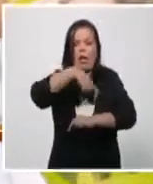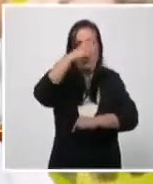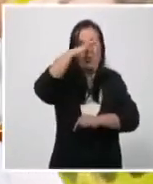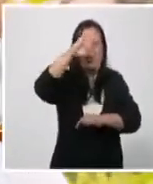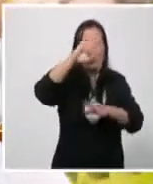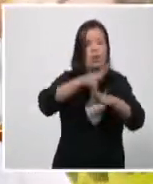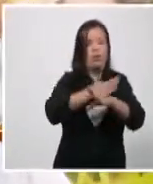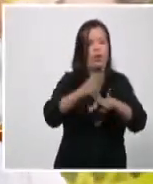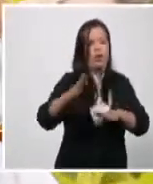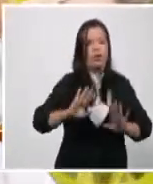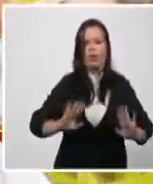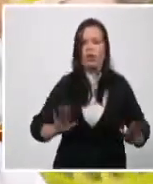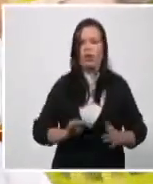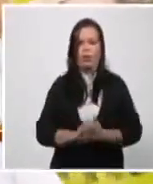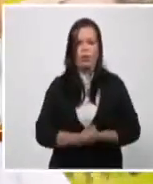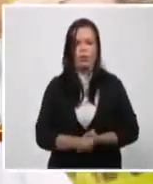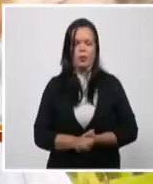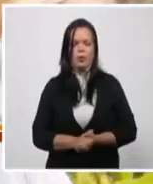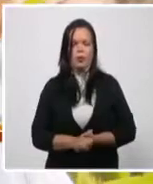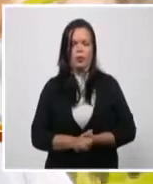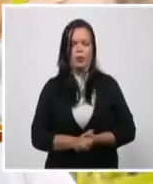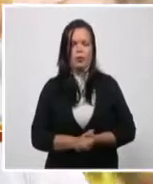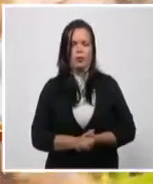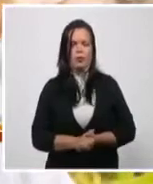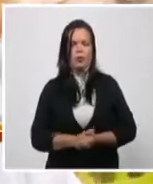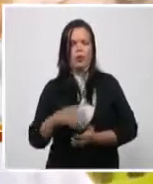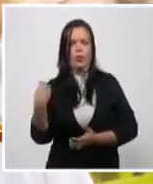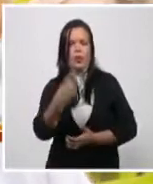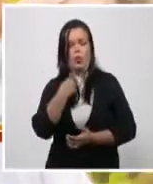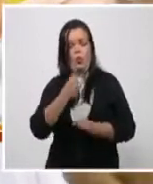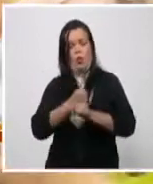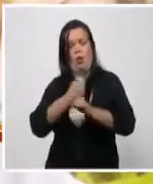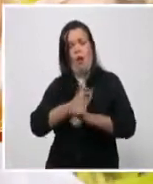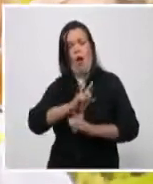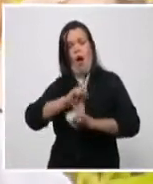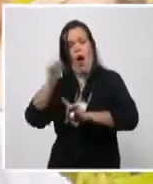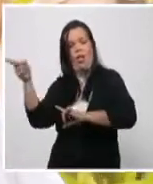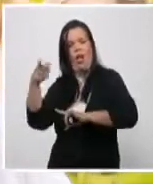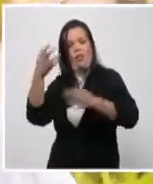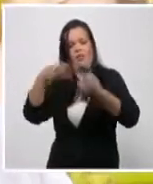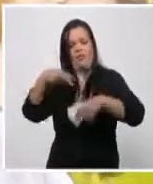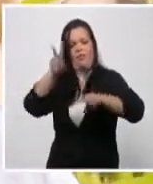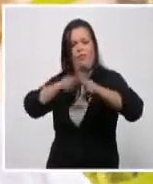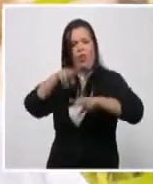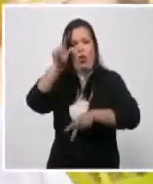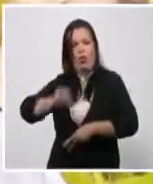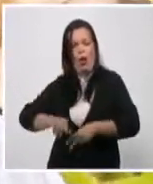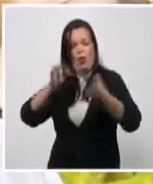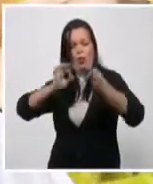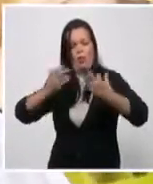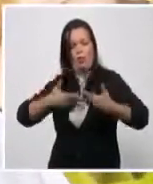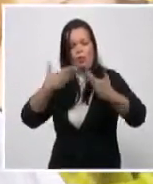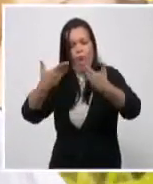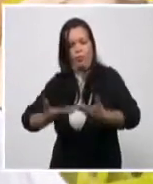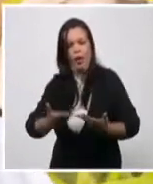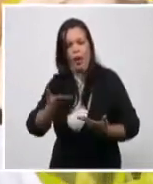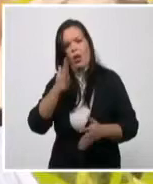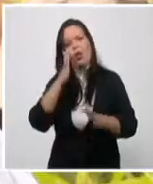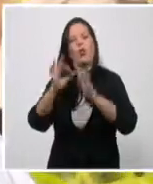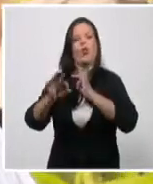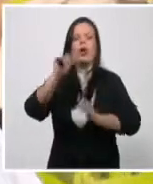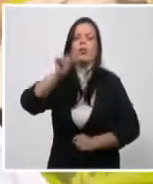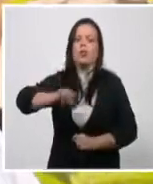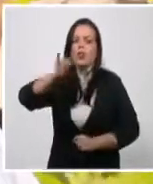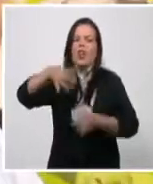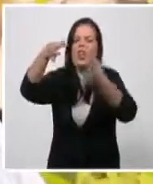cumplimos allá es puramente humanitaria, es dar lo mejor de nosotros, lo que la patria nos ha enseñado para cuidar a otras personas que nos necesitan, para